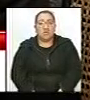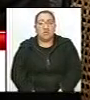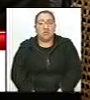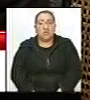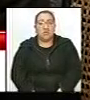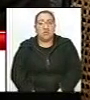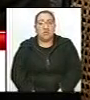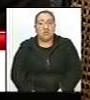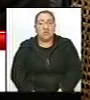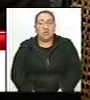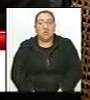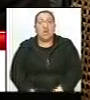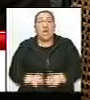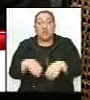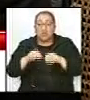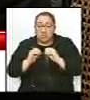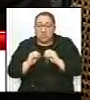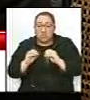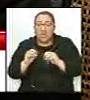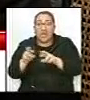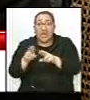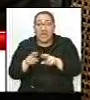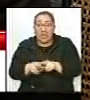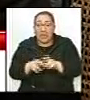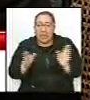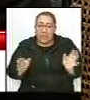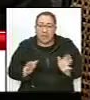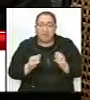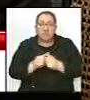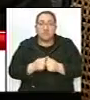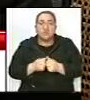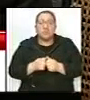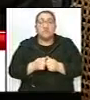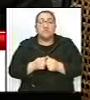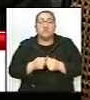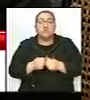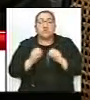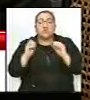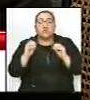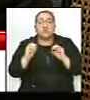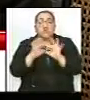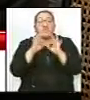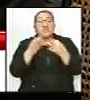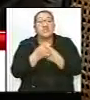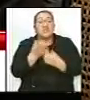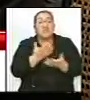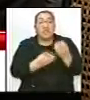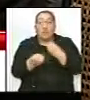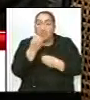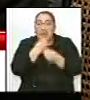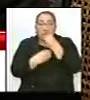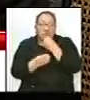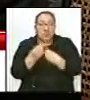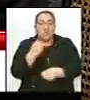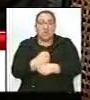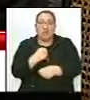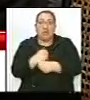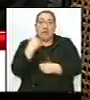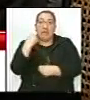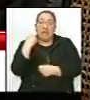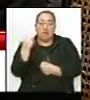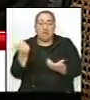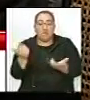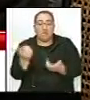ríos, impulsar la acuicultura familiar. ¿Para qué? Para la alimentación, para